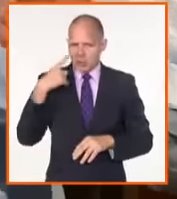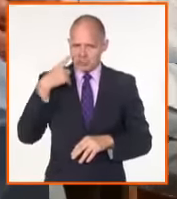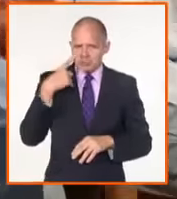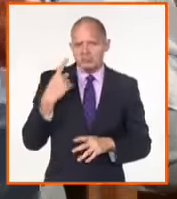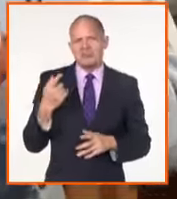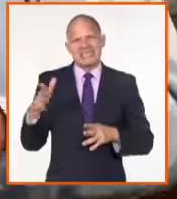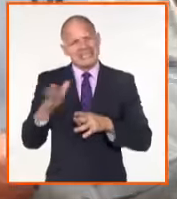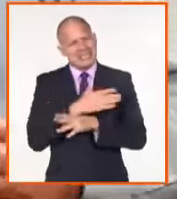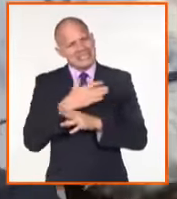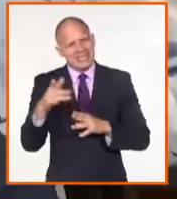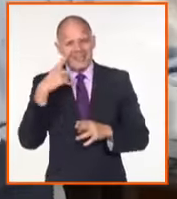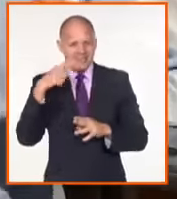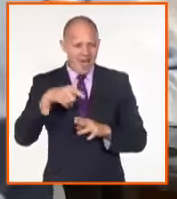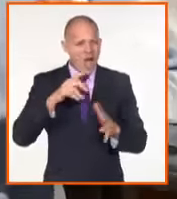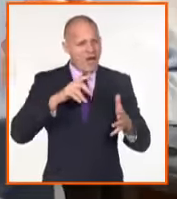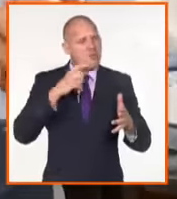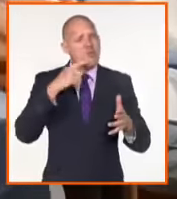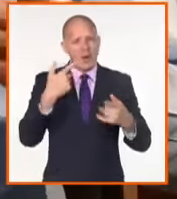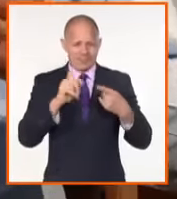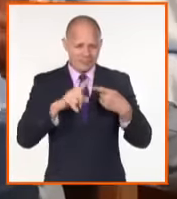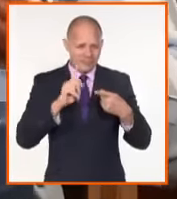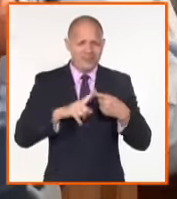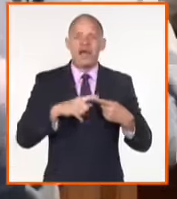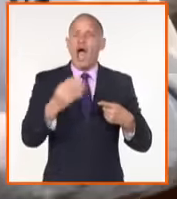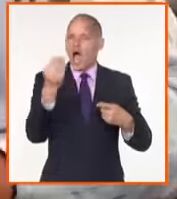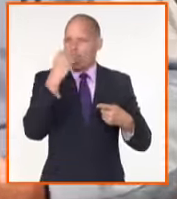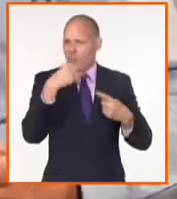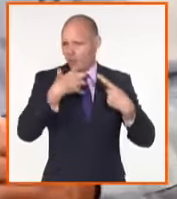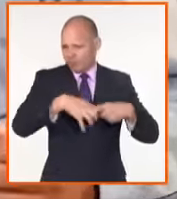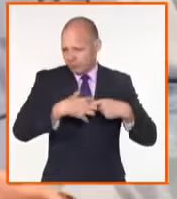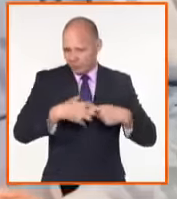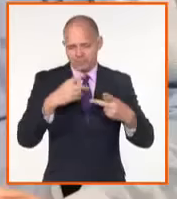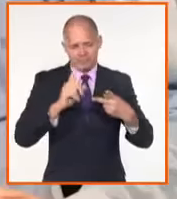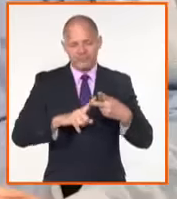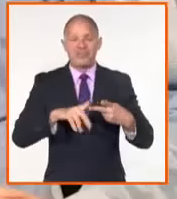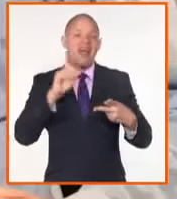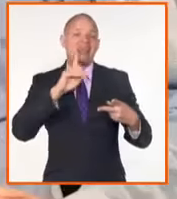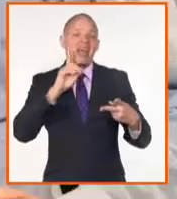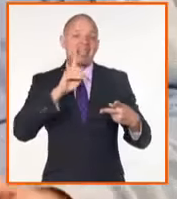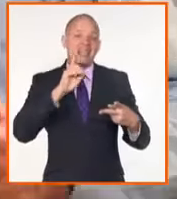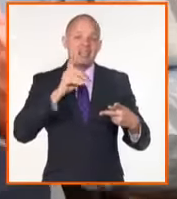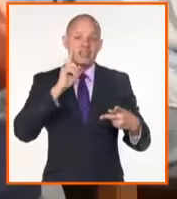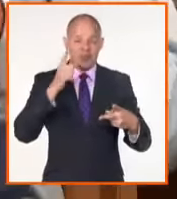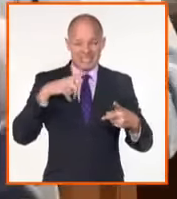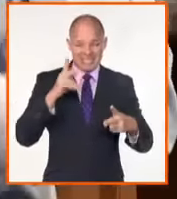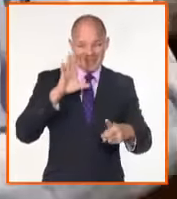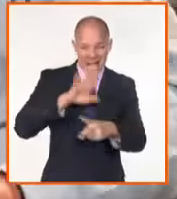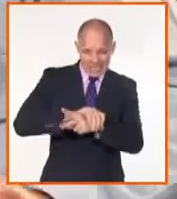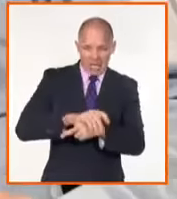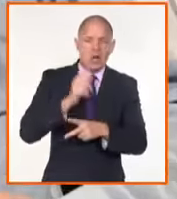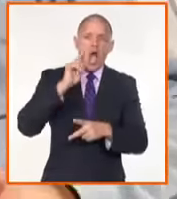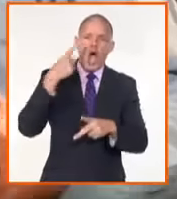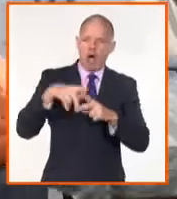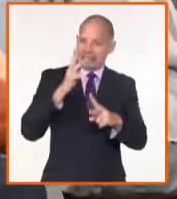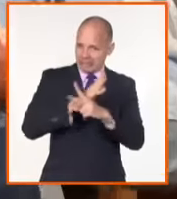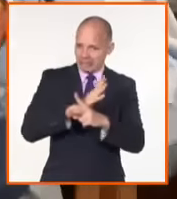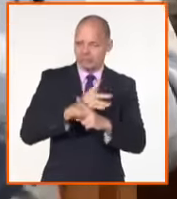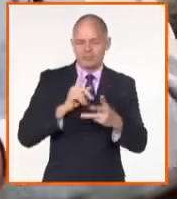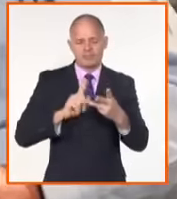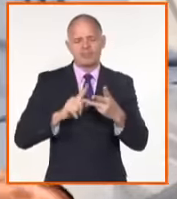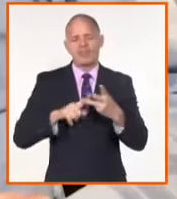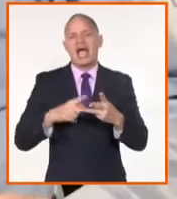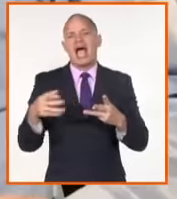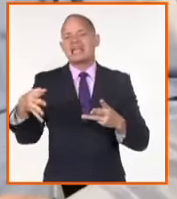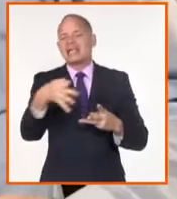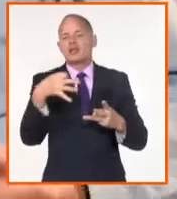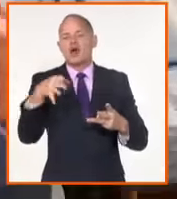de alimentos, enfrentamiento al delito, las adecuadas relaciones entre el sector estatal y no estatal, el desarrollo de los territorios,